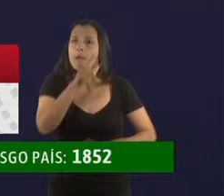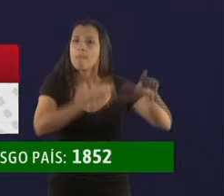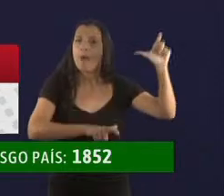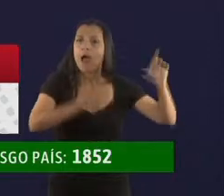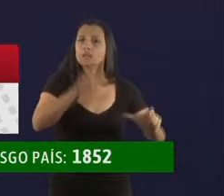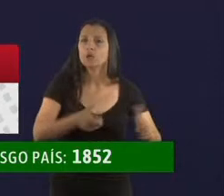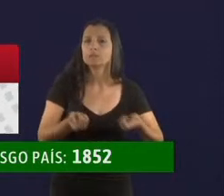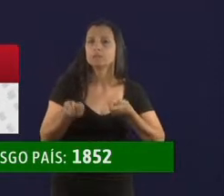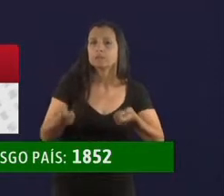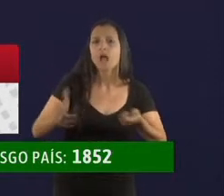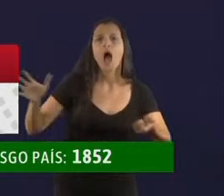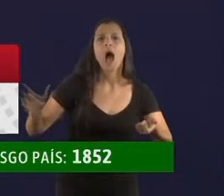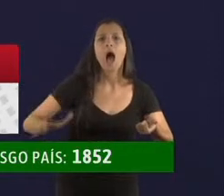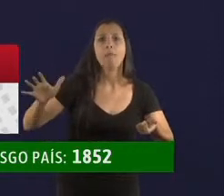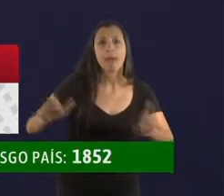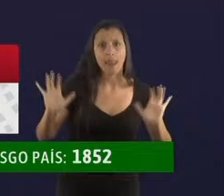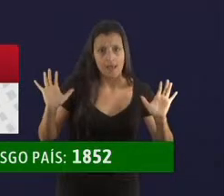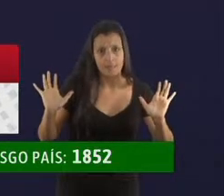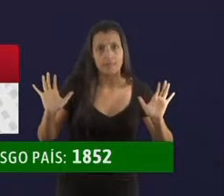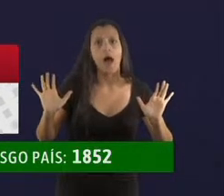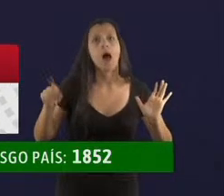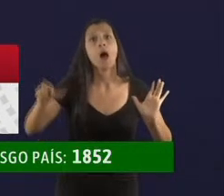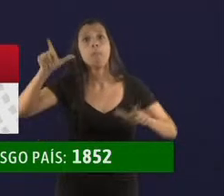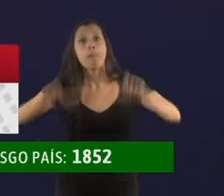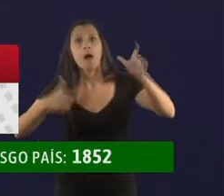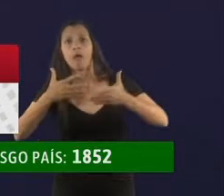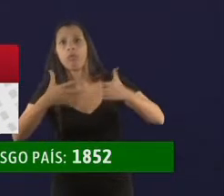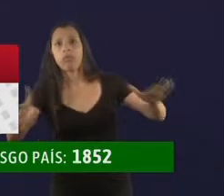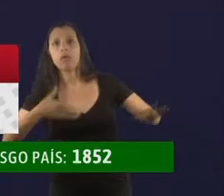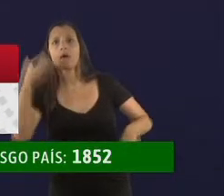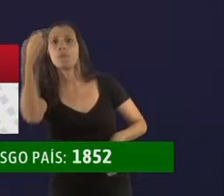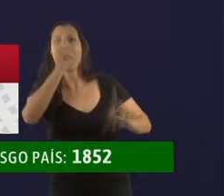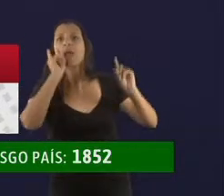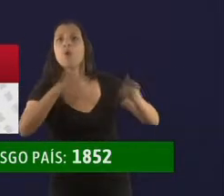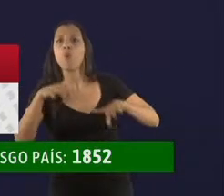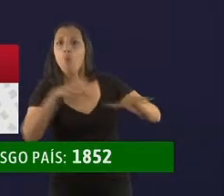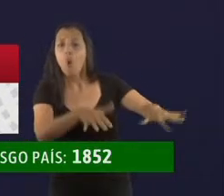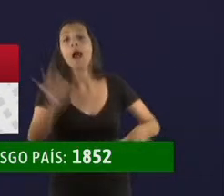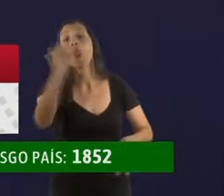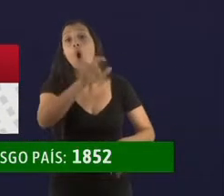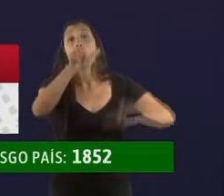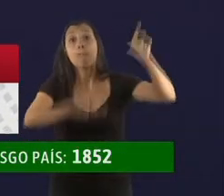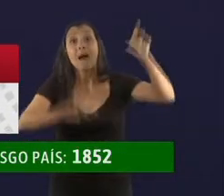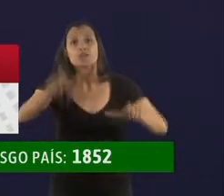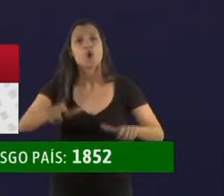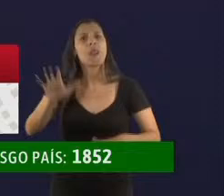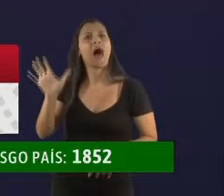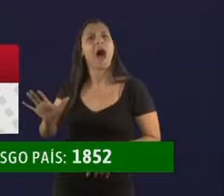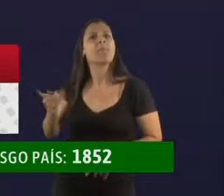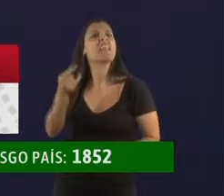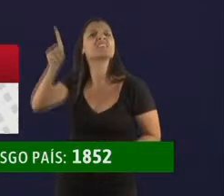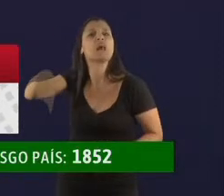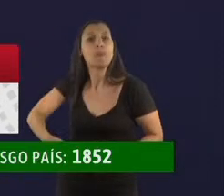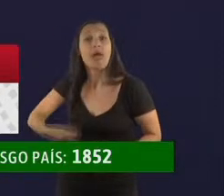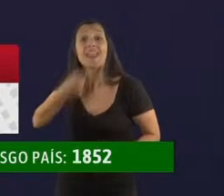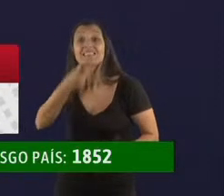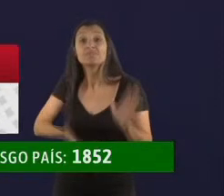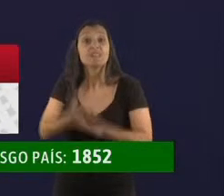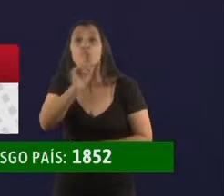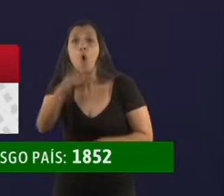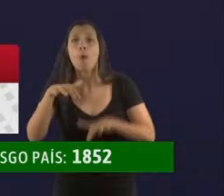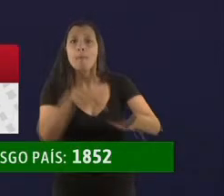otro tipo de cuestiones como no dejarles acceder a los merenderos si no van a la o a los comedores si no van a las